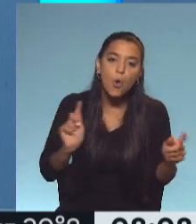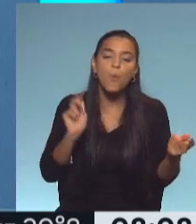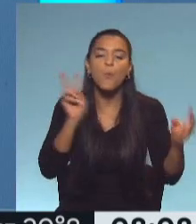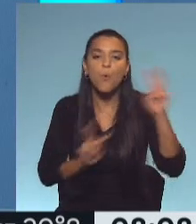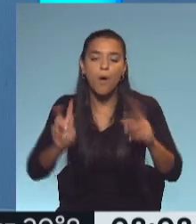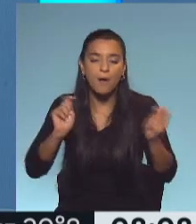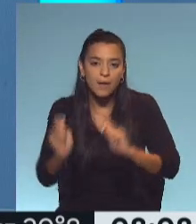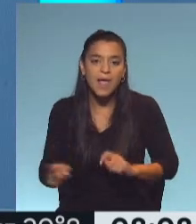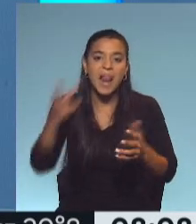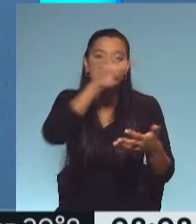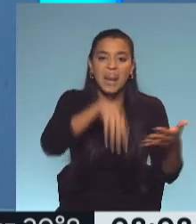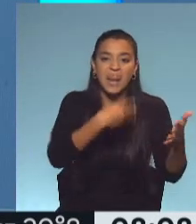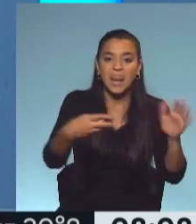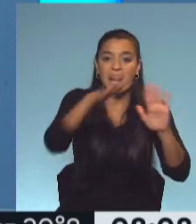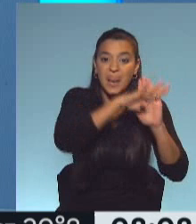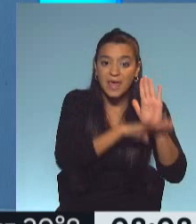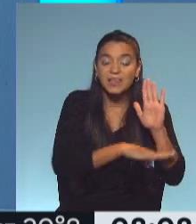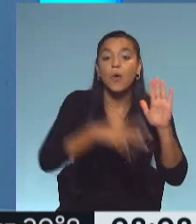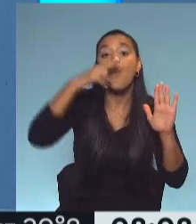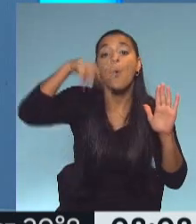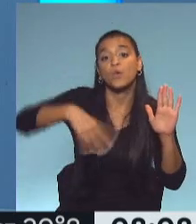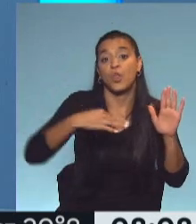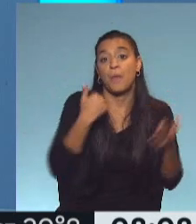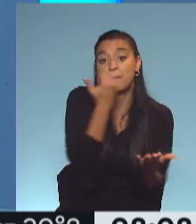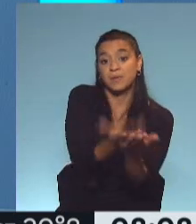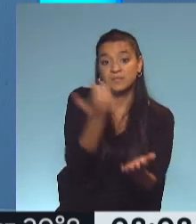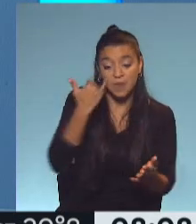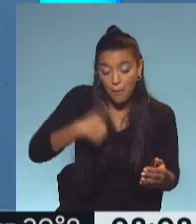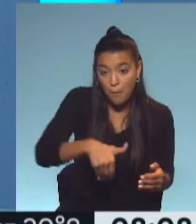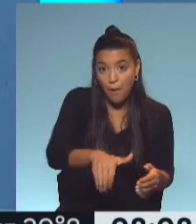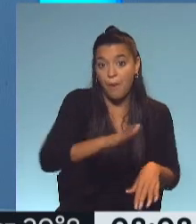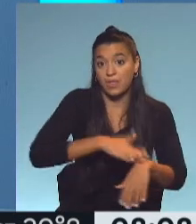modificar, las listas se tendrían que presentar en junio, con lo que ya estamos en tiempo de descuento. Por eso, que se pongan de